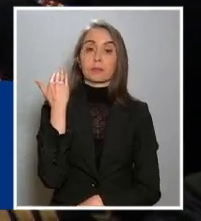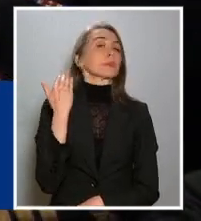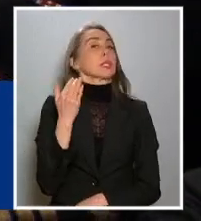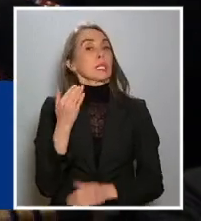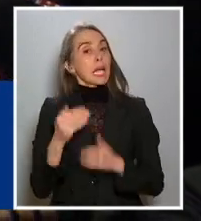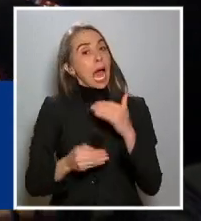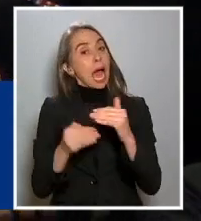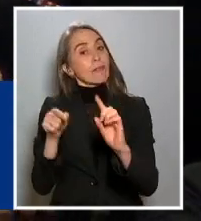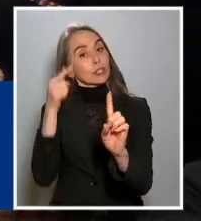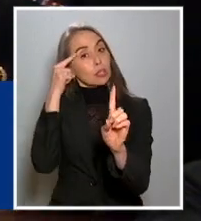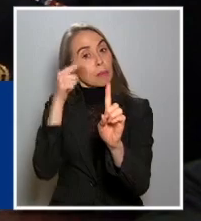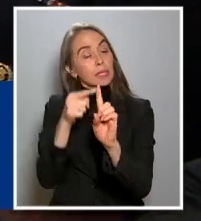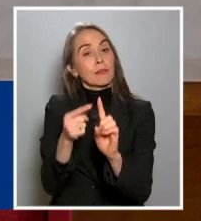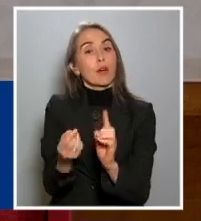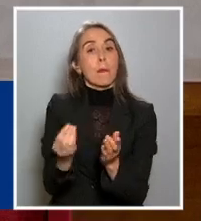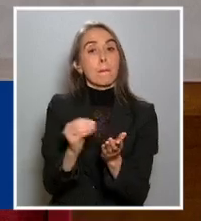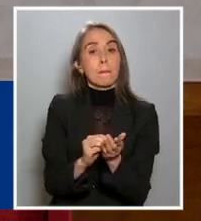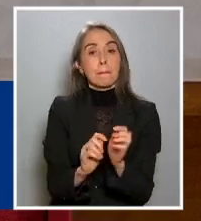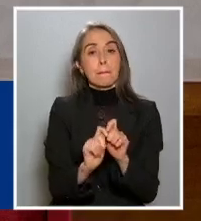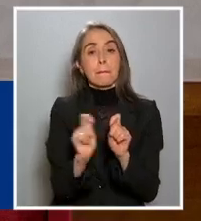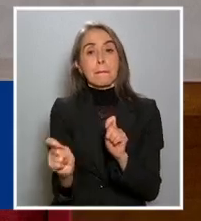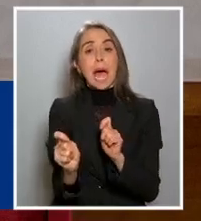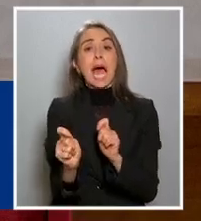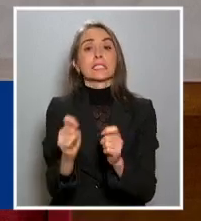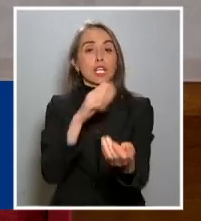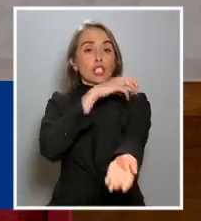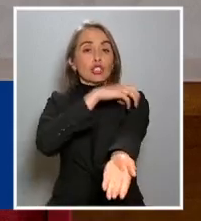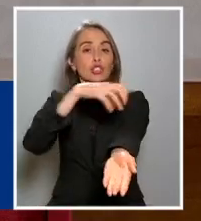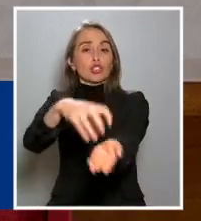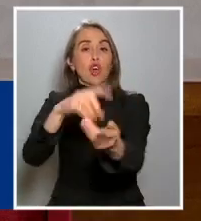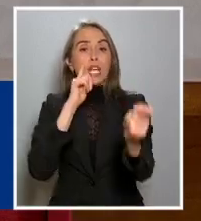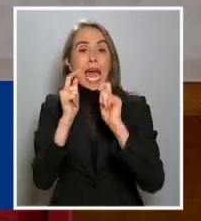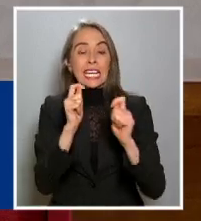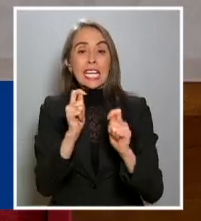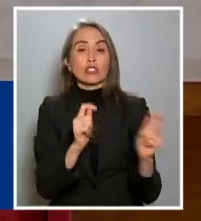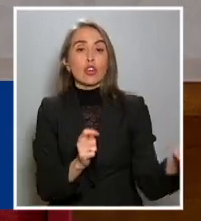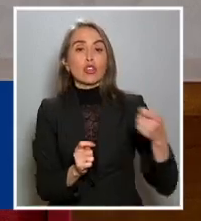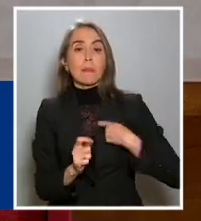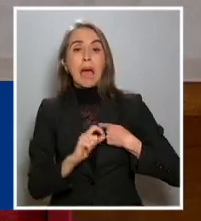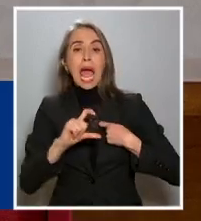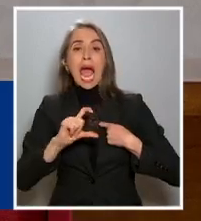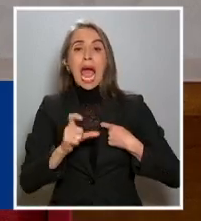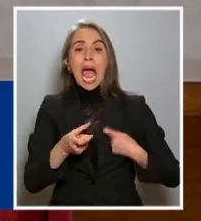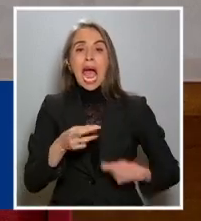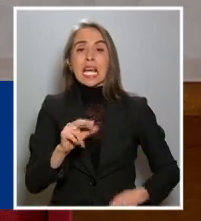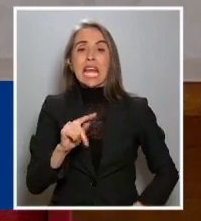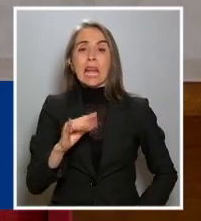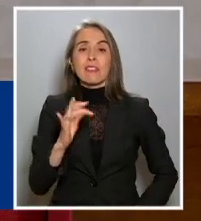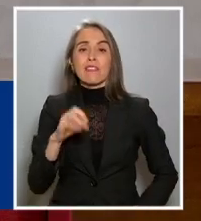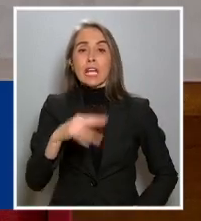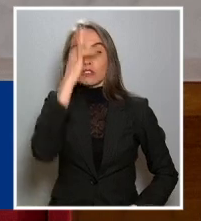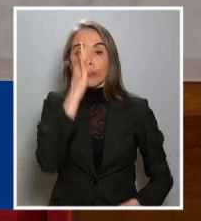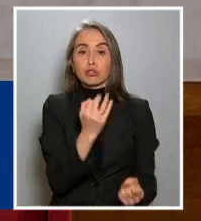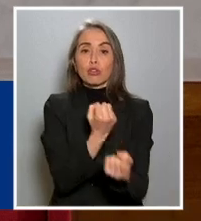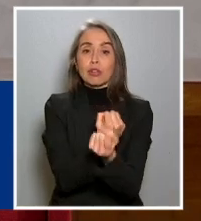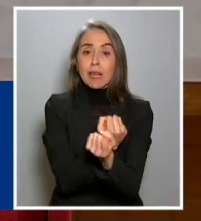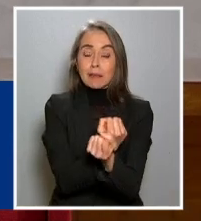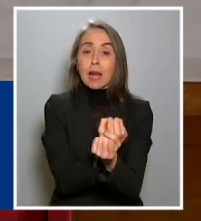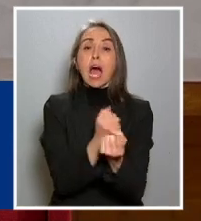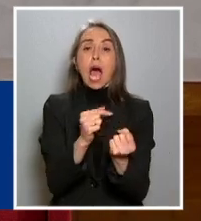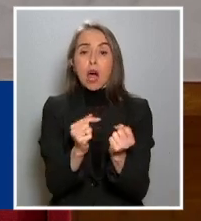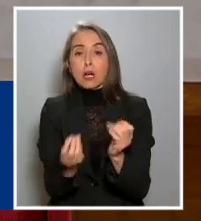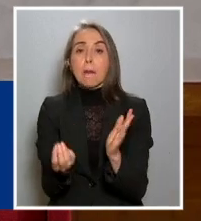avanzamos en esta dirección elevando las gratificaciones de riesgo en aquellas regiones que no recibían el tramo más alto de este beneficio. Ahora vamos a dar un